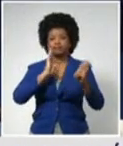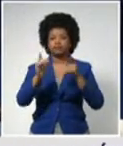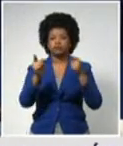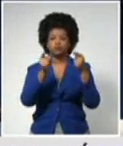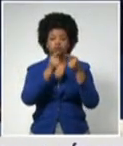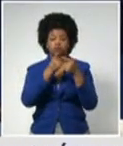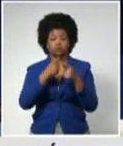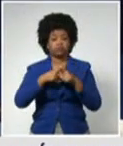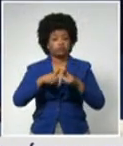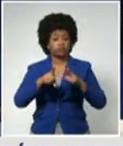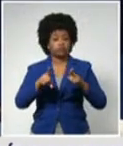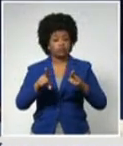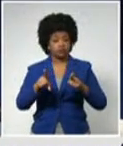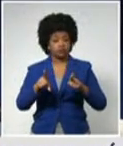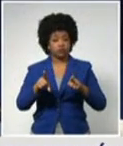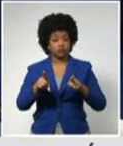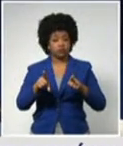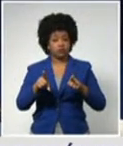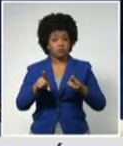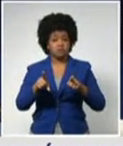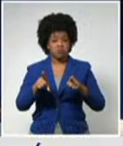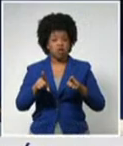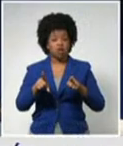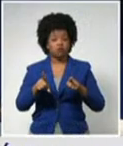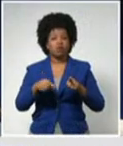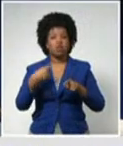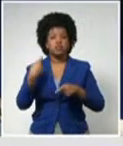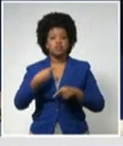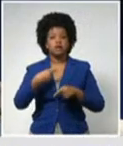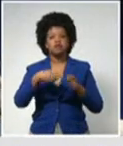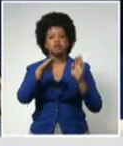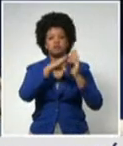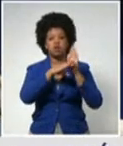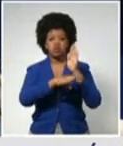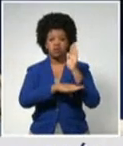uno, pues hay un grupo de medidas que además se conocen,